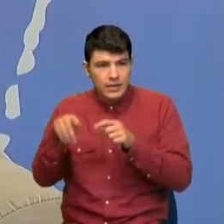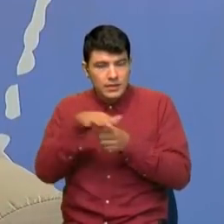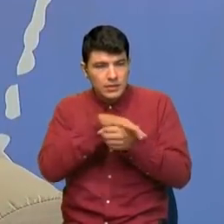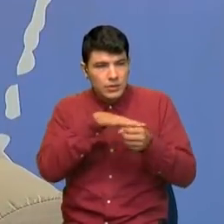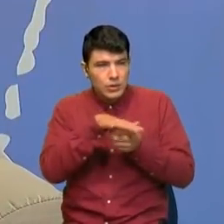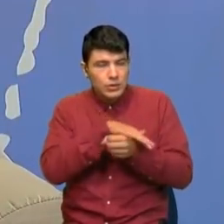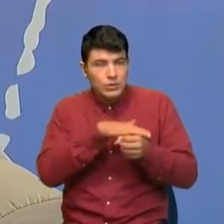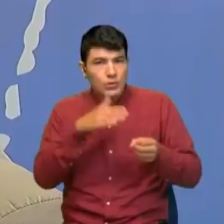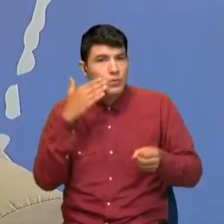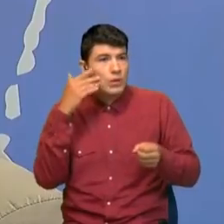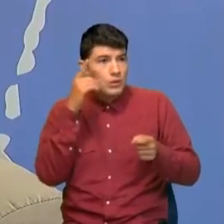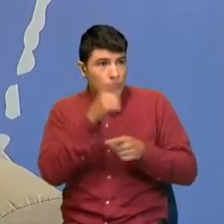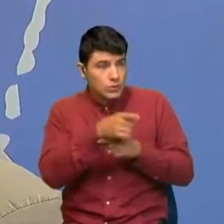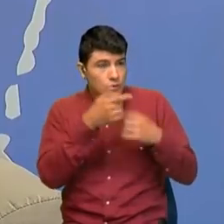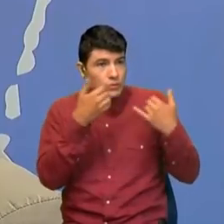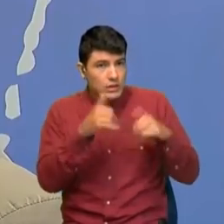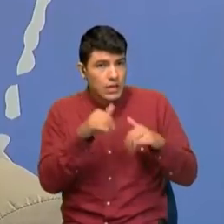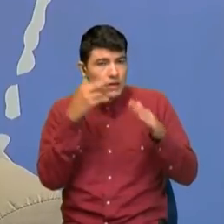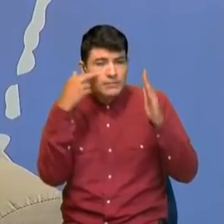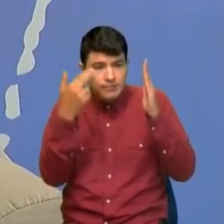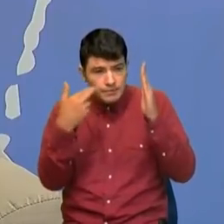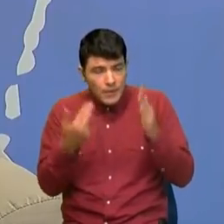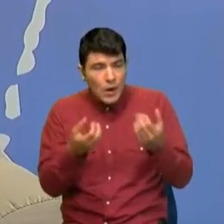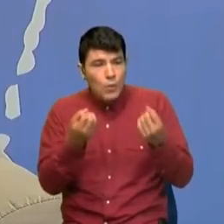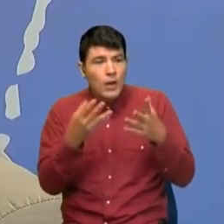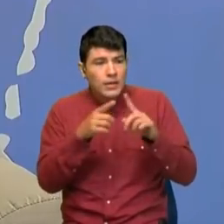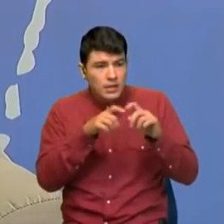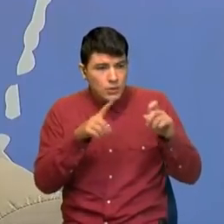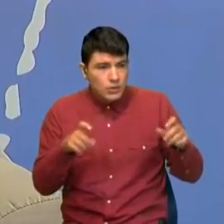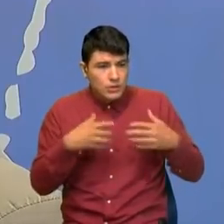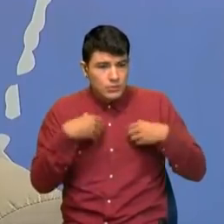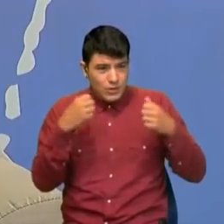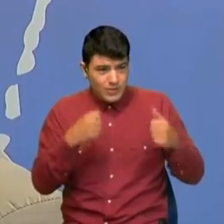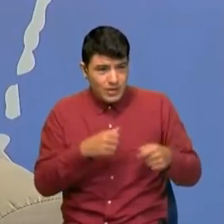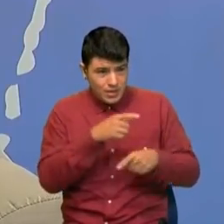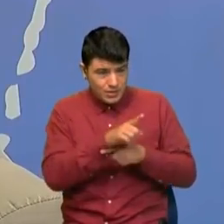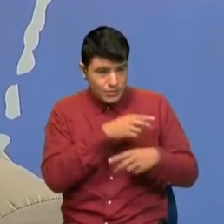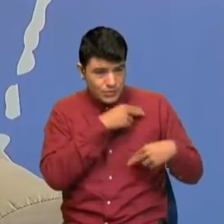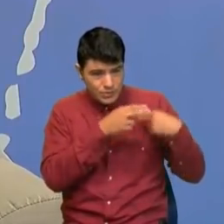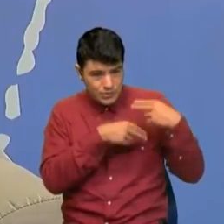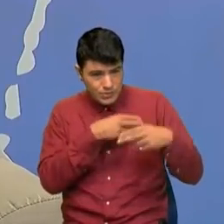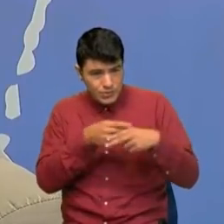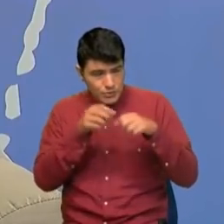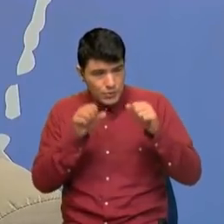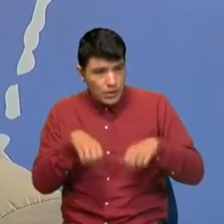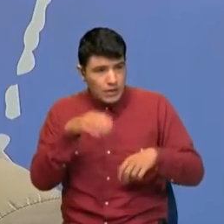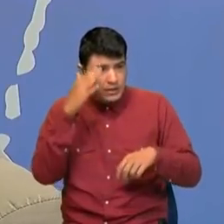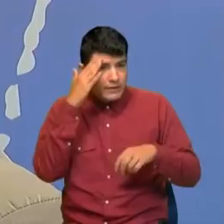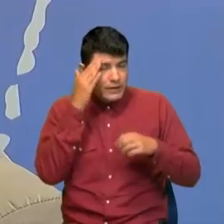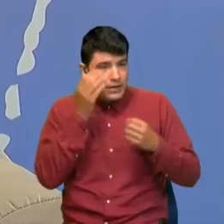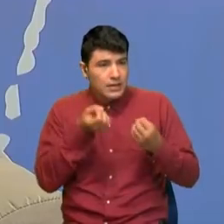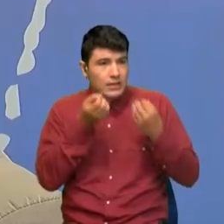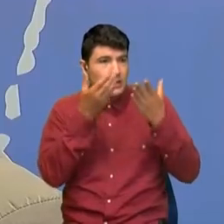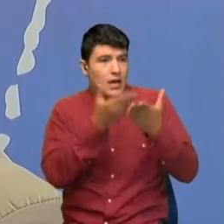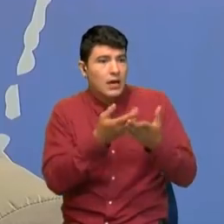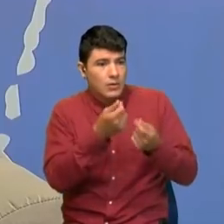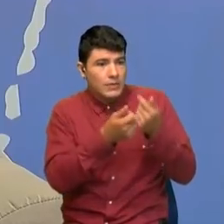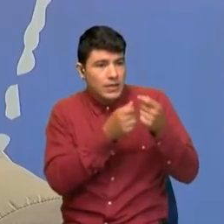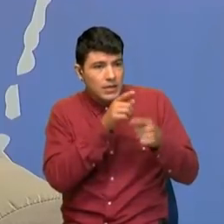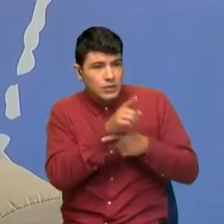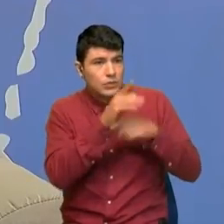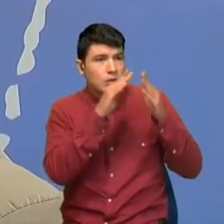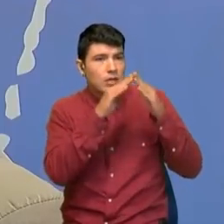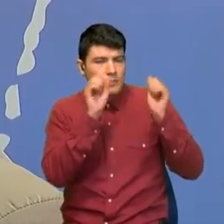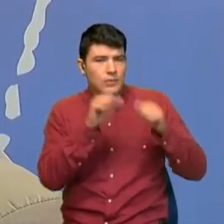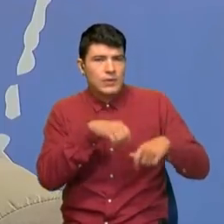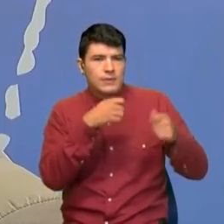diligencia de inventarios, se pueda, primero que todo, pues, como tal, inventariar el bien, darle un valor y él pueda exponer